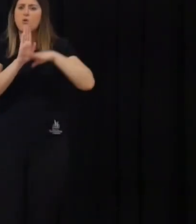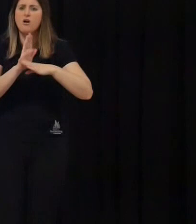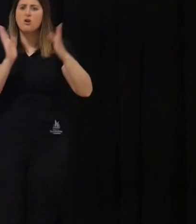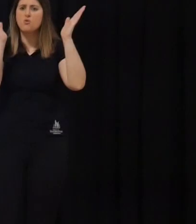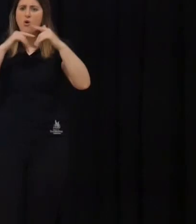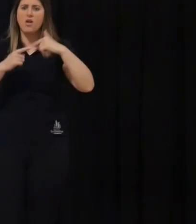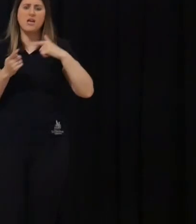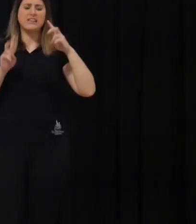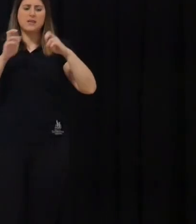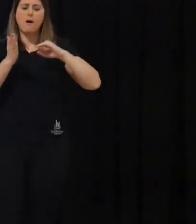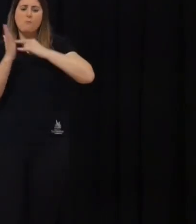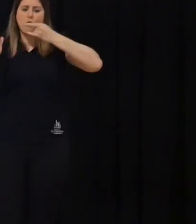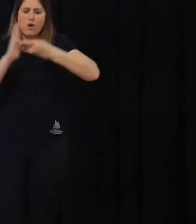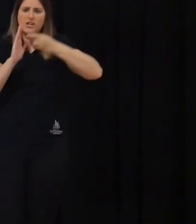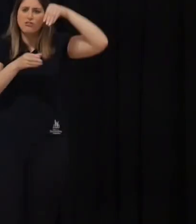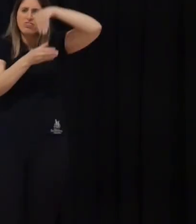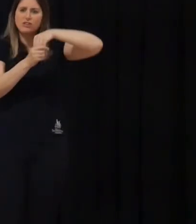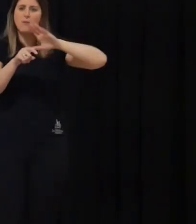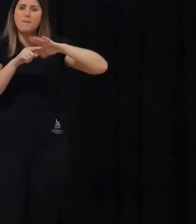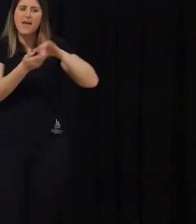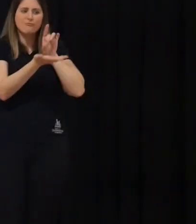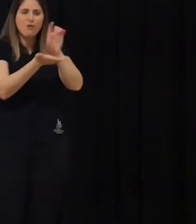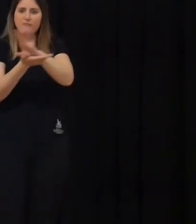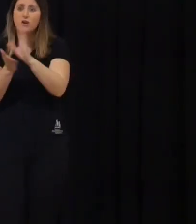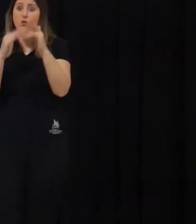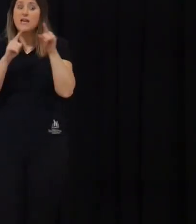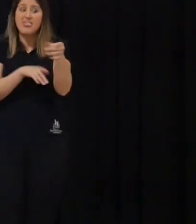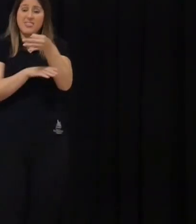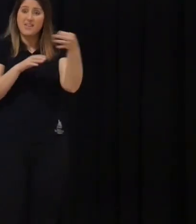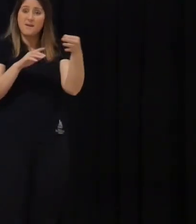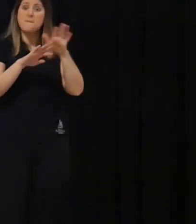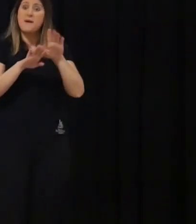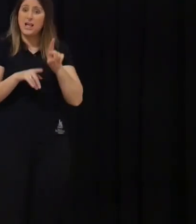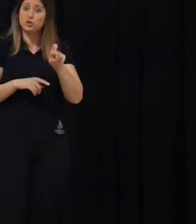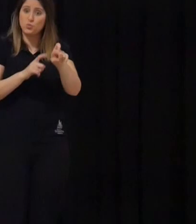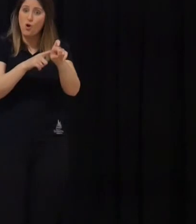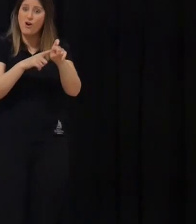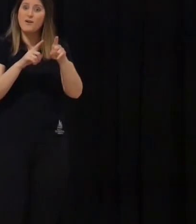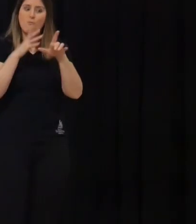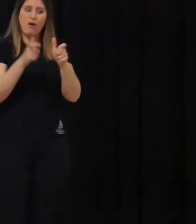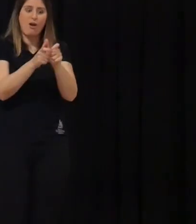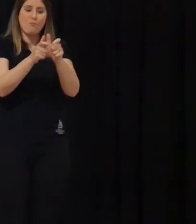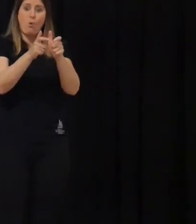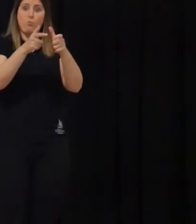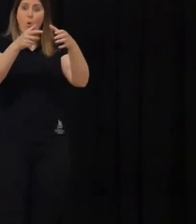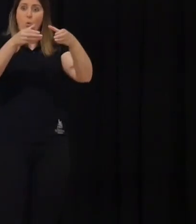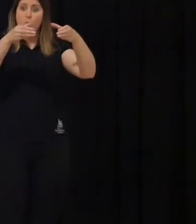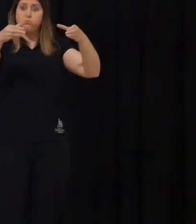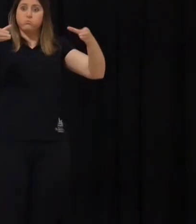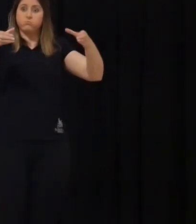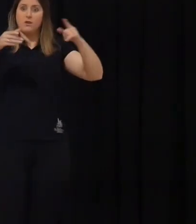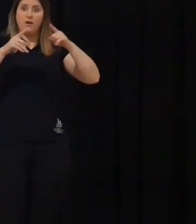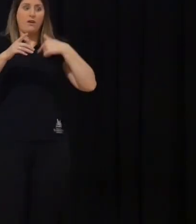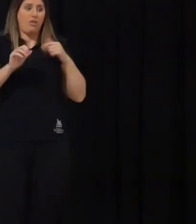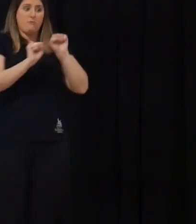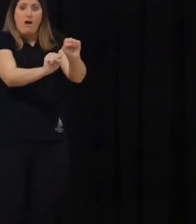mecanismos autoprogramados de eliminación. Y eso es ideal para el tumor, porque empieza a crecer y a crecer y a crecer y no hay